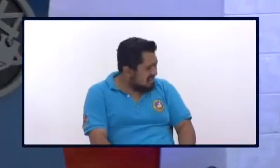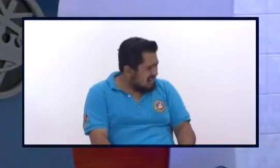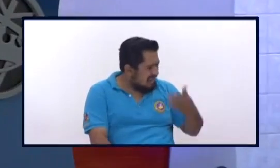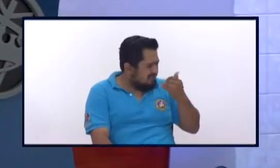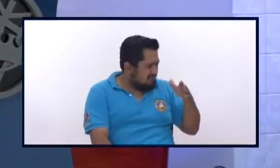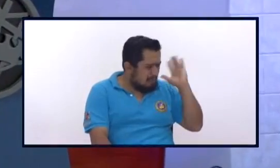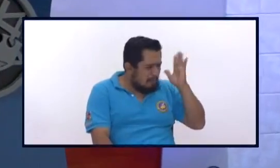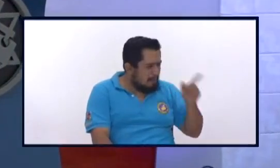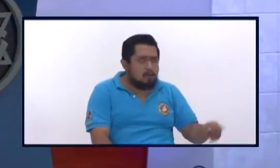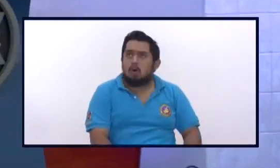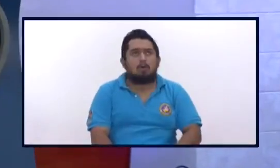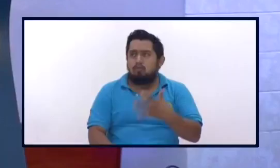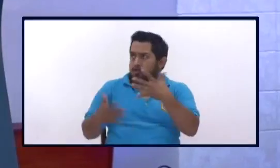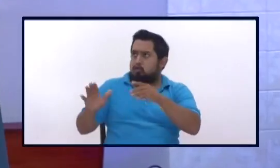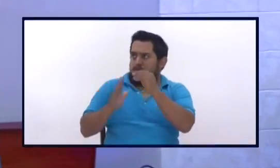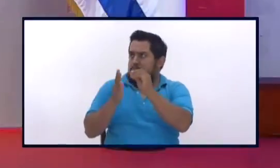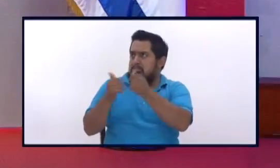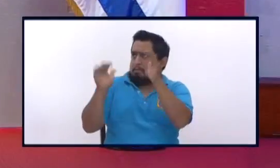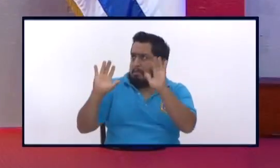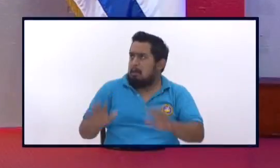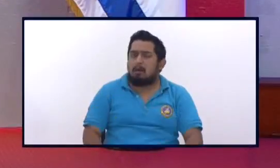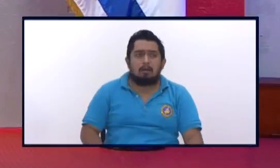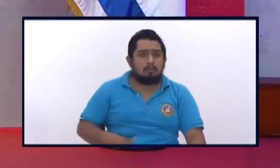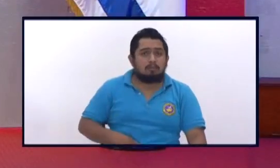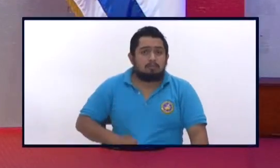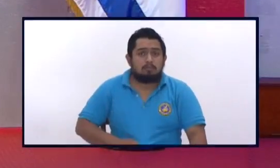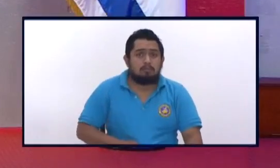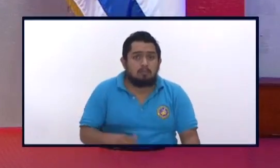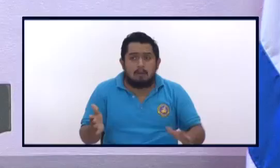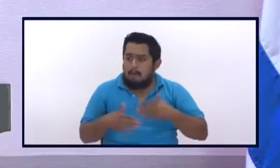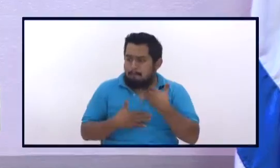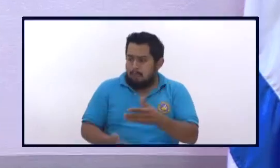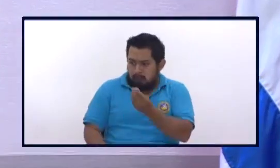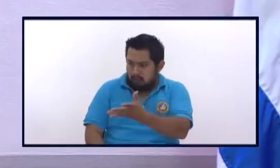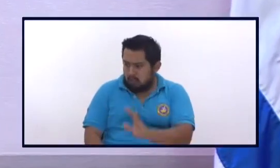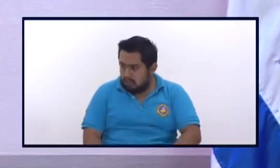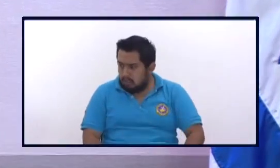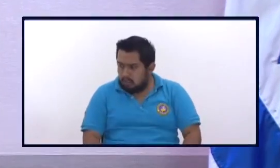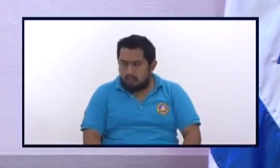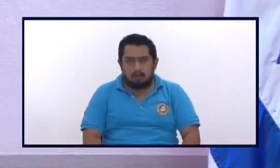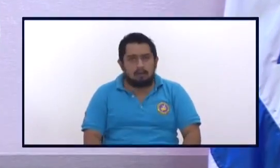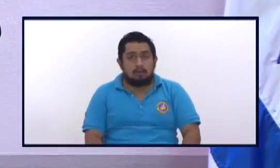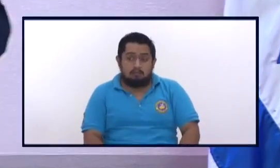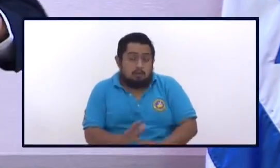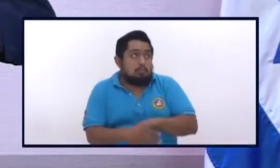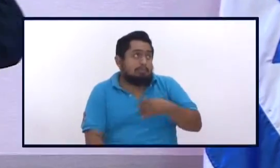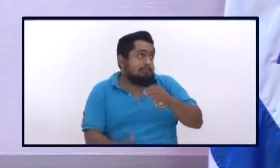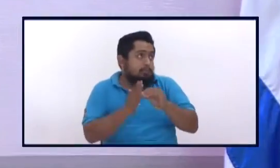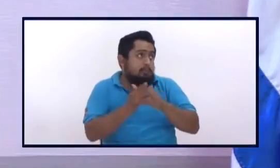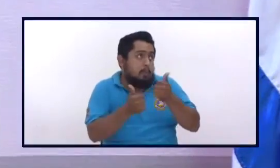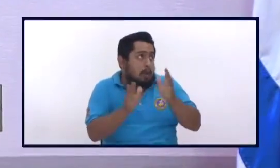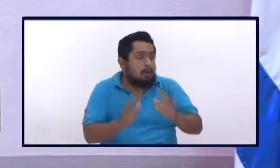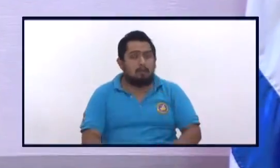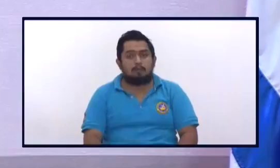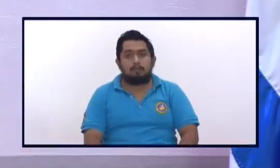la chispa se me dijo bueno por misericordia el vídeo cómo estás con